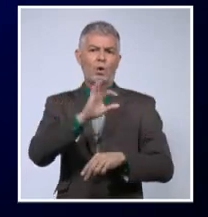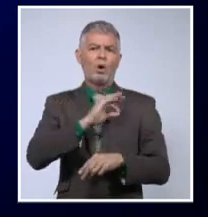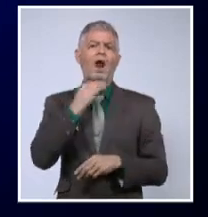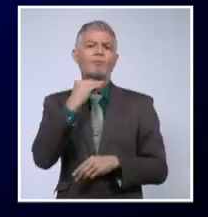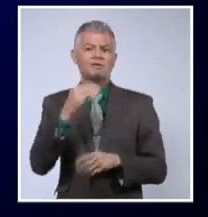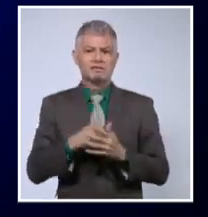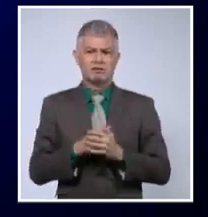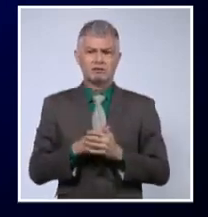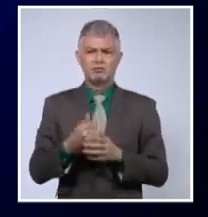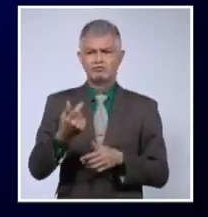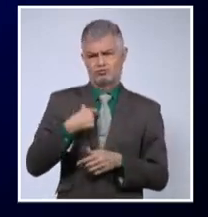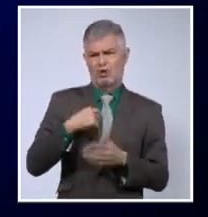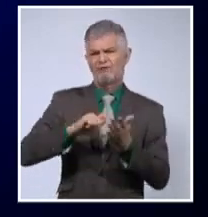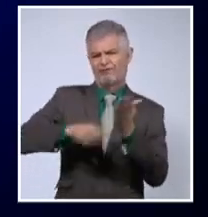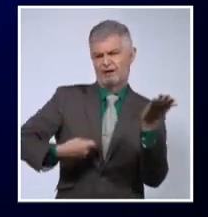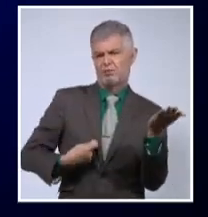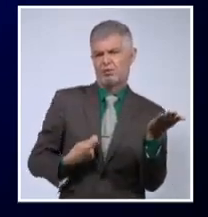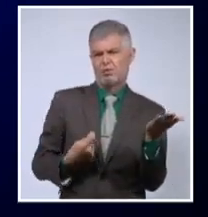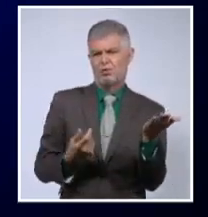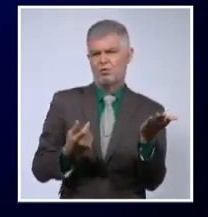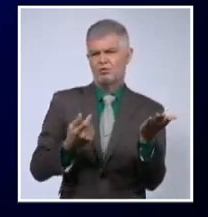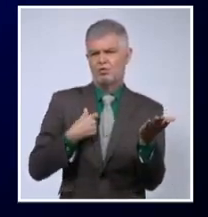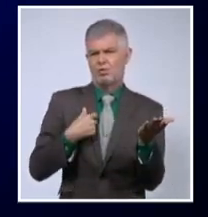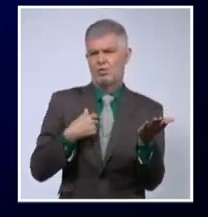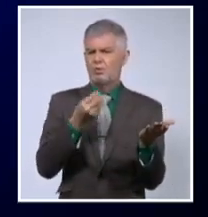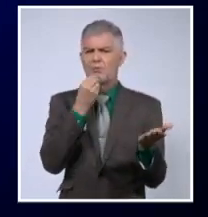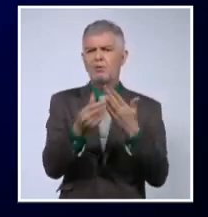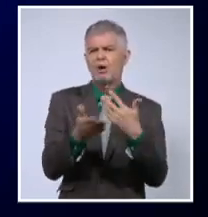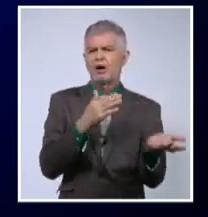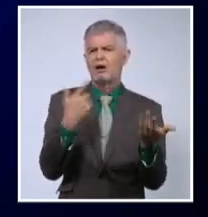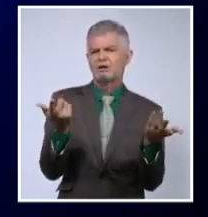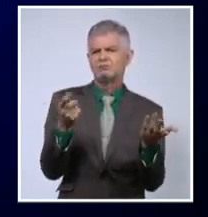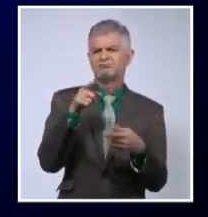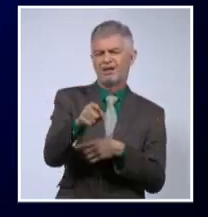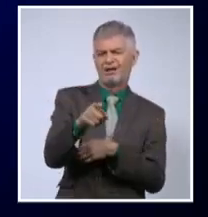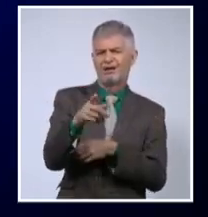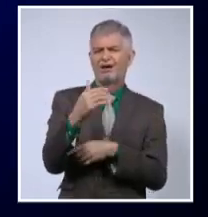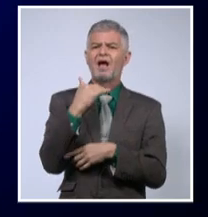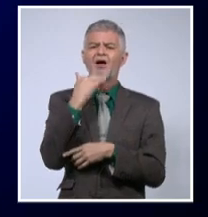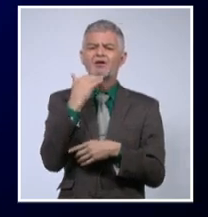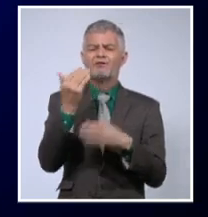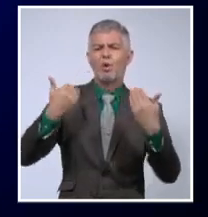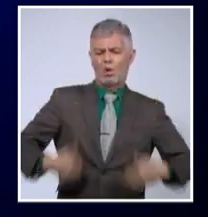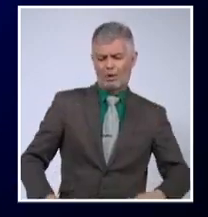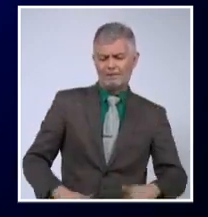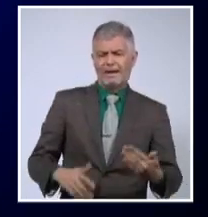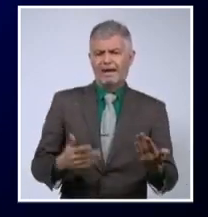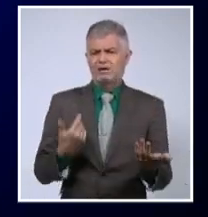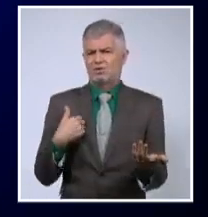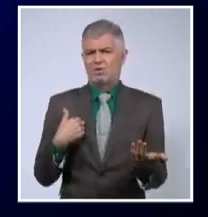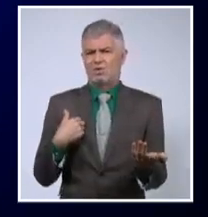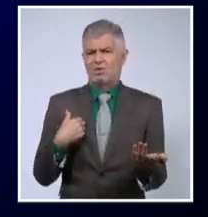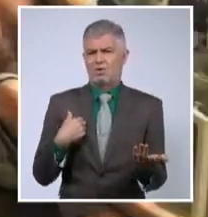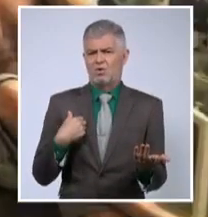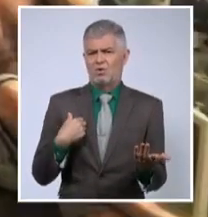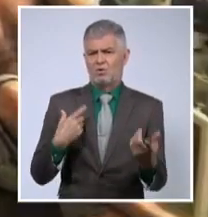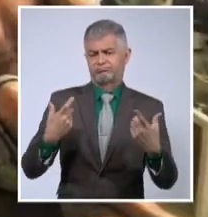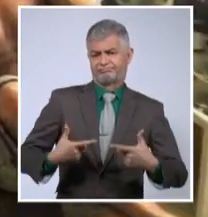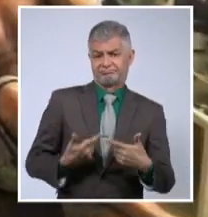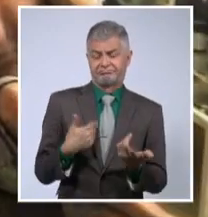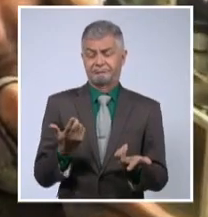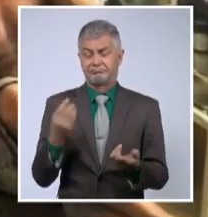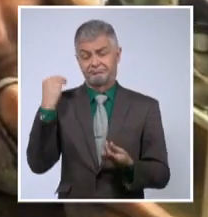Yo soy tremendo ole. Yo no quiero un uniforme. Usted es un penco envuelto en un uniforme. Yo soy más pequeño que tú y que todos los que te mandan a ti. El